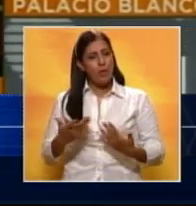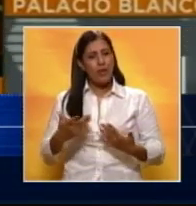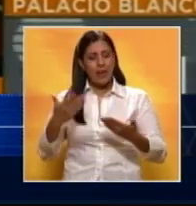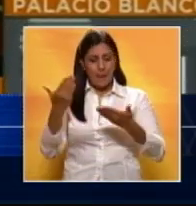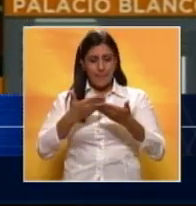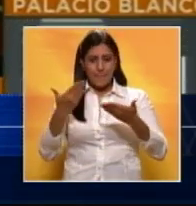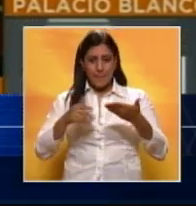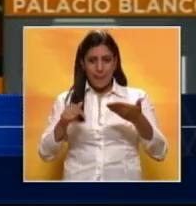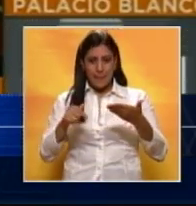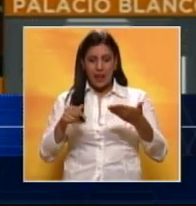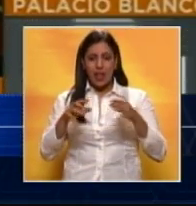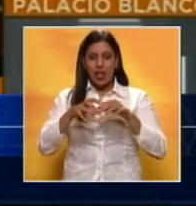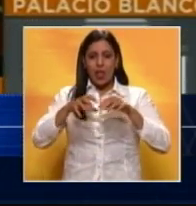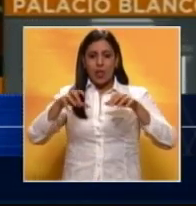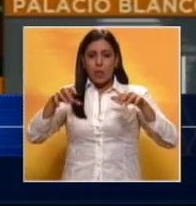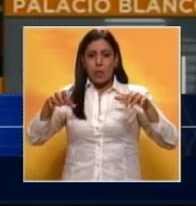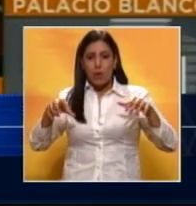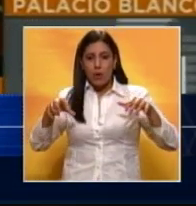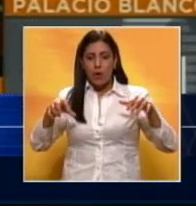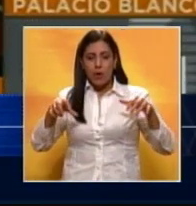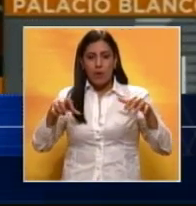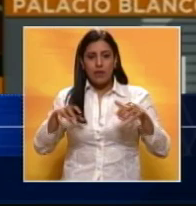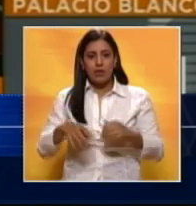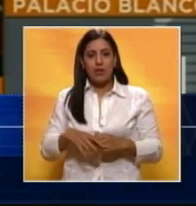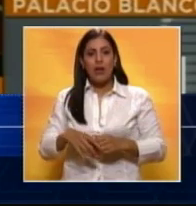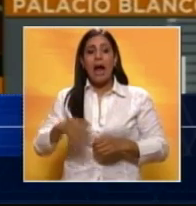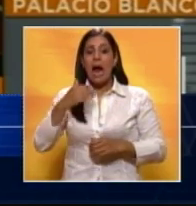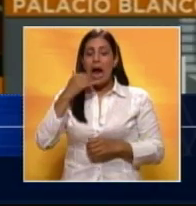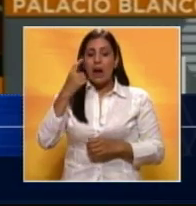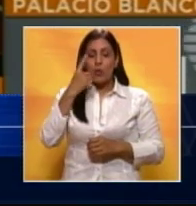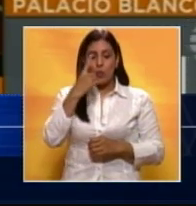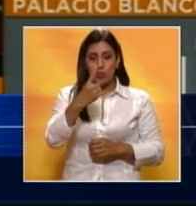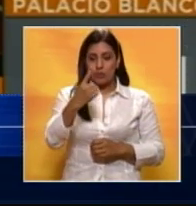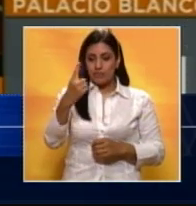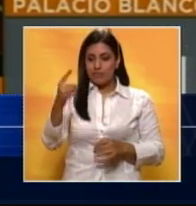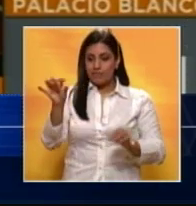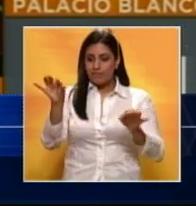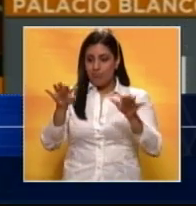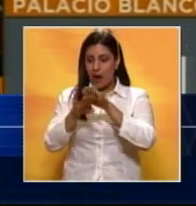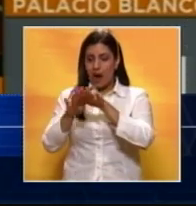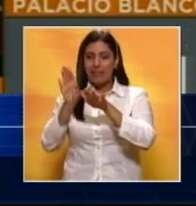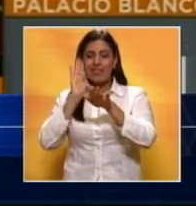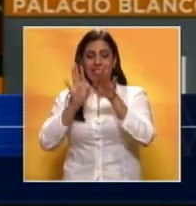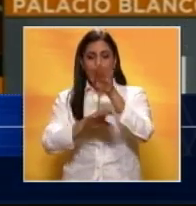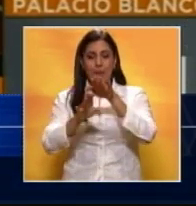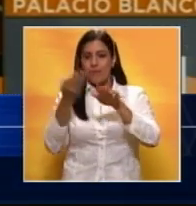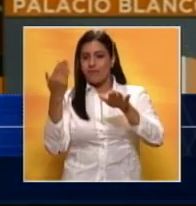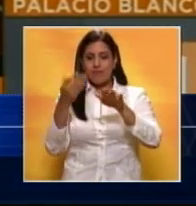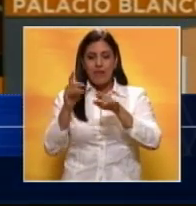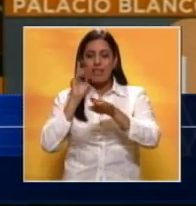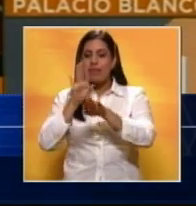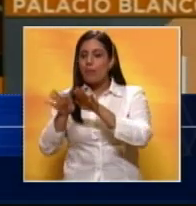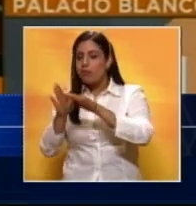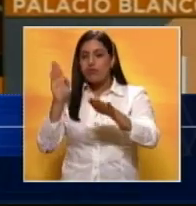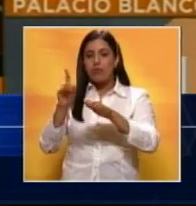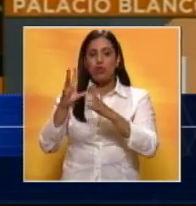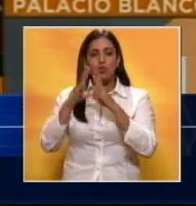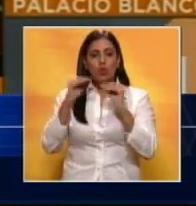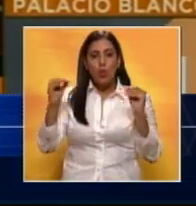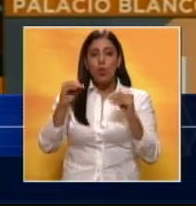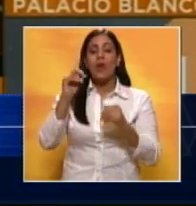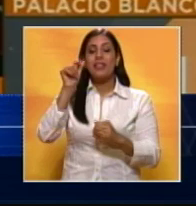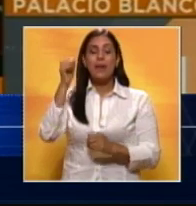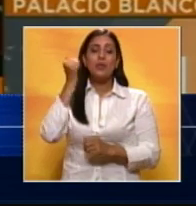dichos documentos desmontan una a una la trama de mentiras